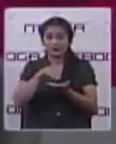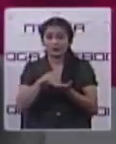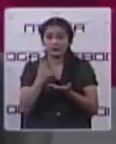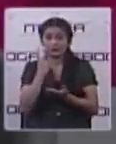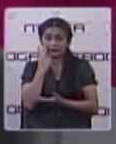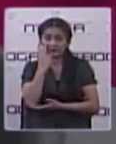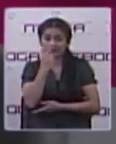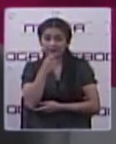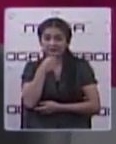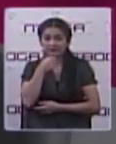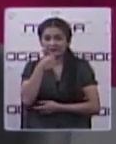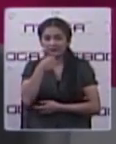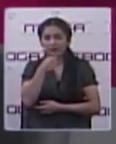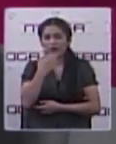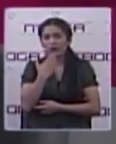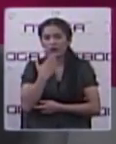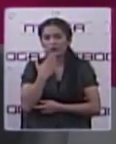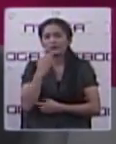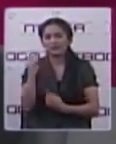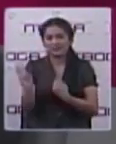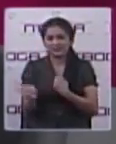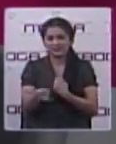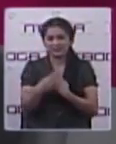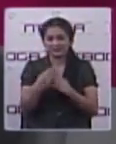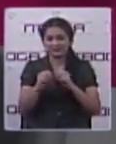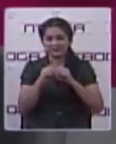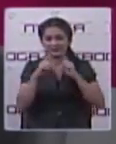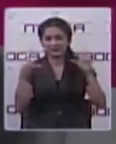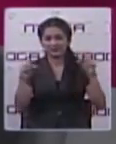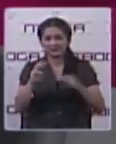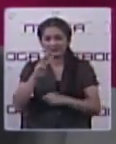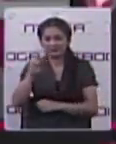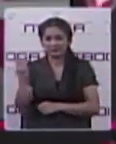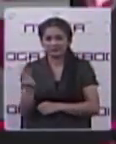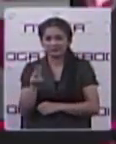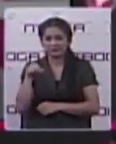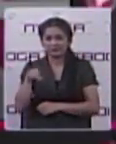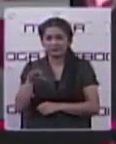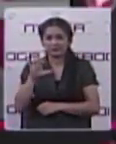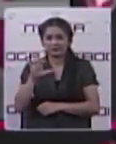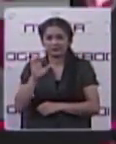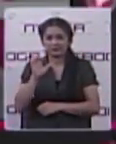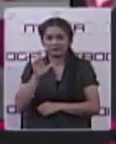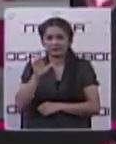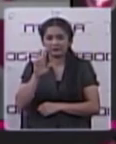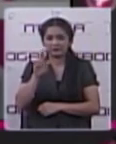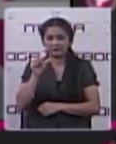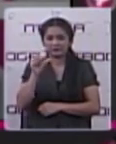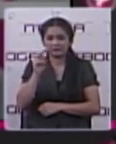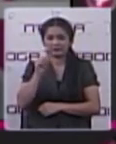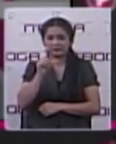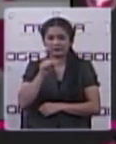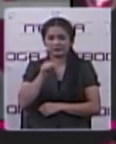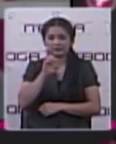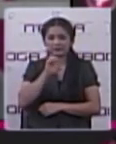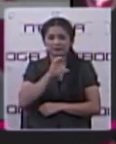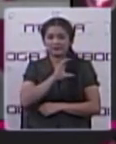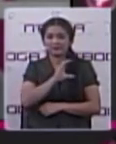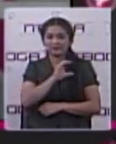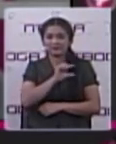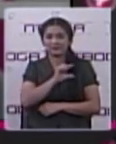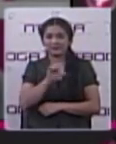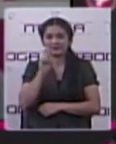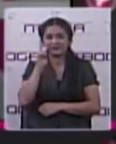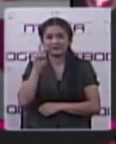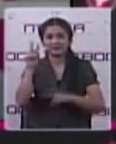esta entrevista, yo los invito a ingresar en nuestra página web en www.telegrama.es. Ahí justamente la tienen en la sección en voz. Ustedes van a